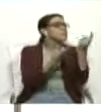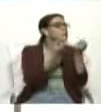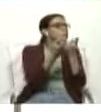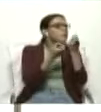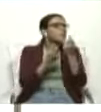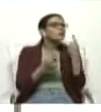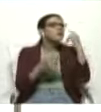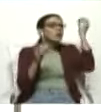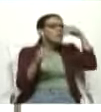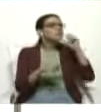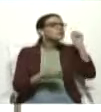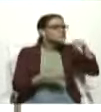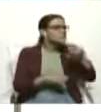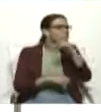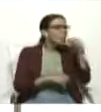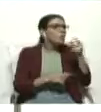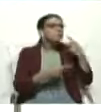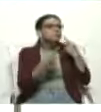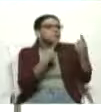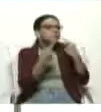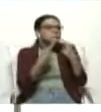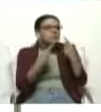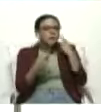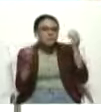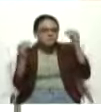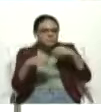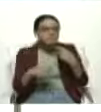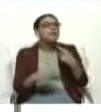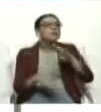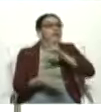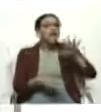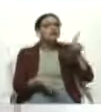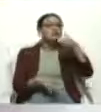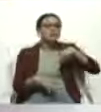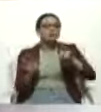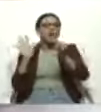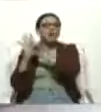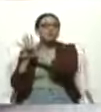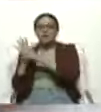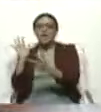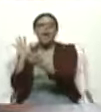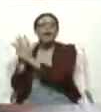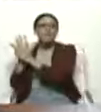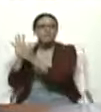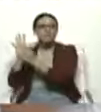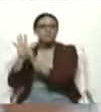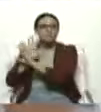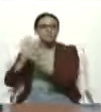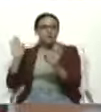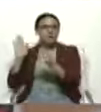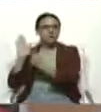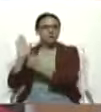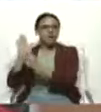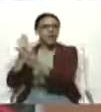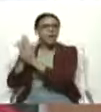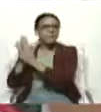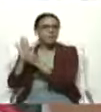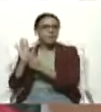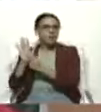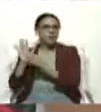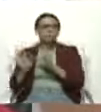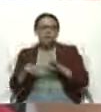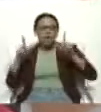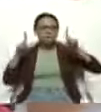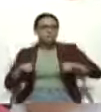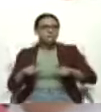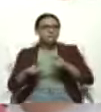proyecto, la cual ha sido aprobada en su primera discusión. Se reconoció el trabajo desarrollado por nuestra